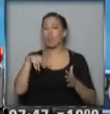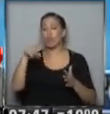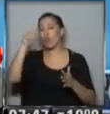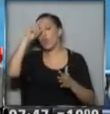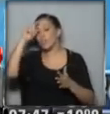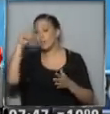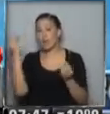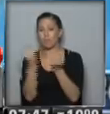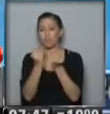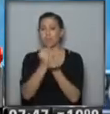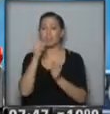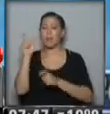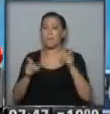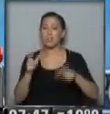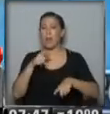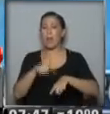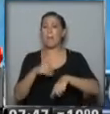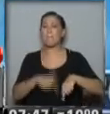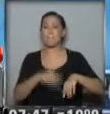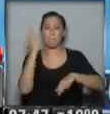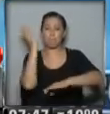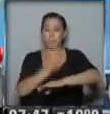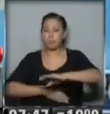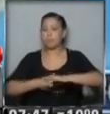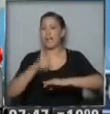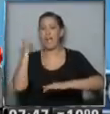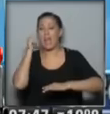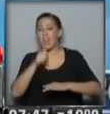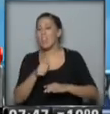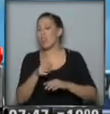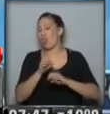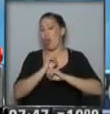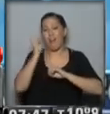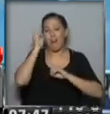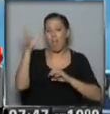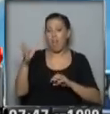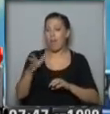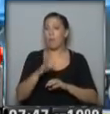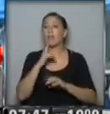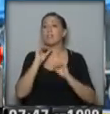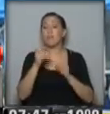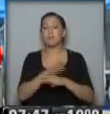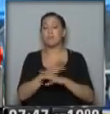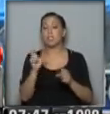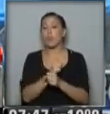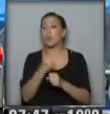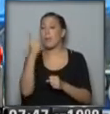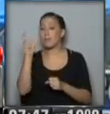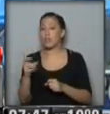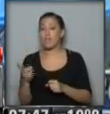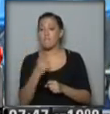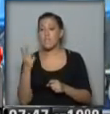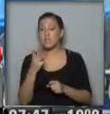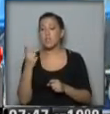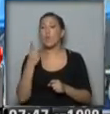decenas de personas amputadas y heridos en estado crítico también Se confirmó que uno de los fallecidos